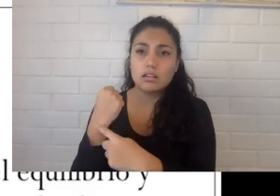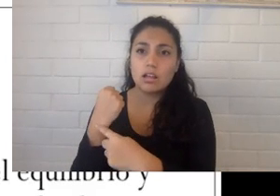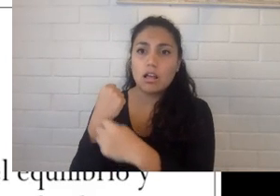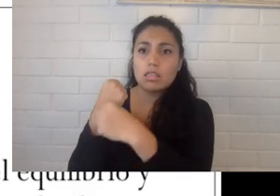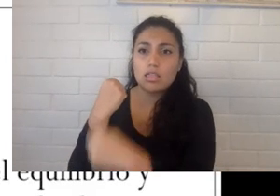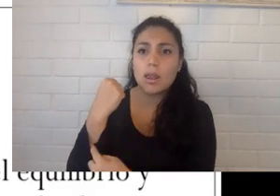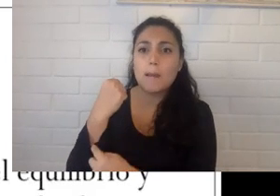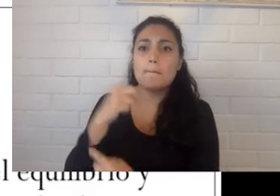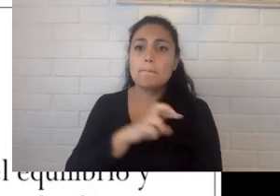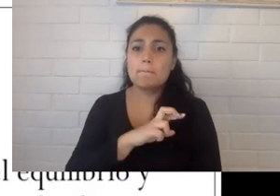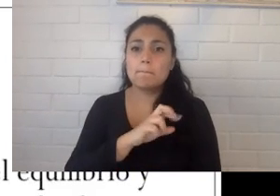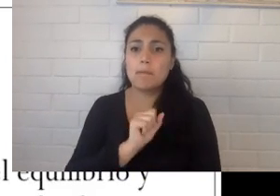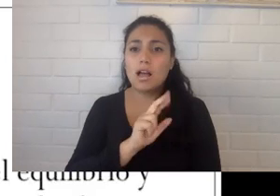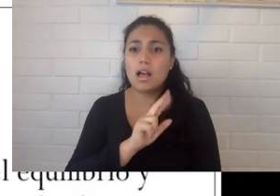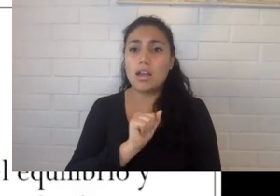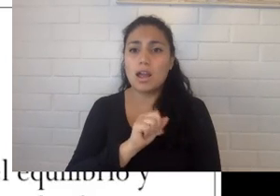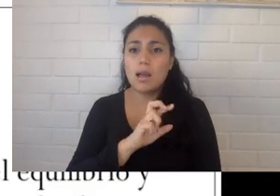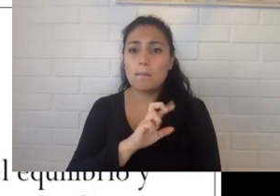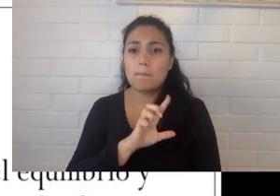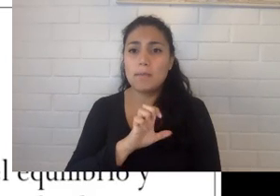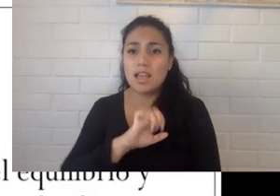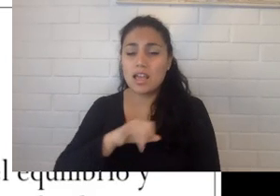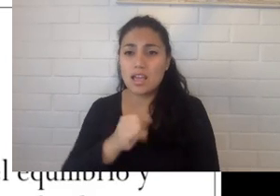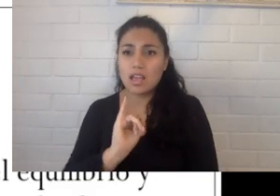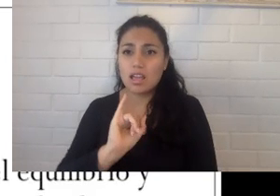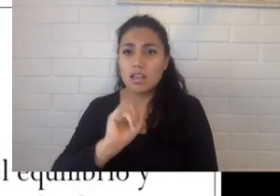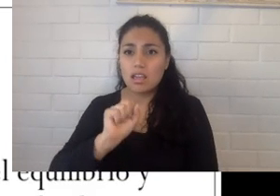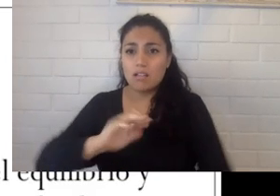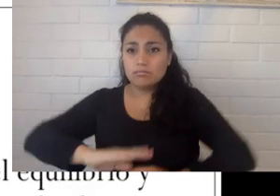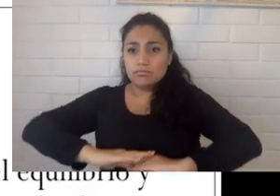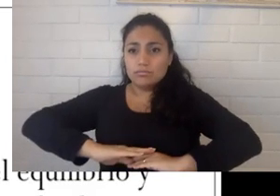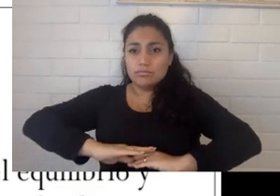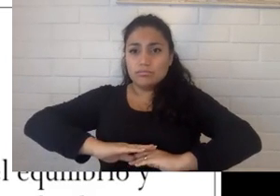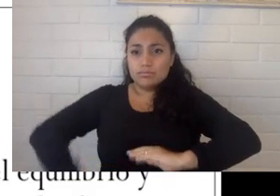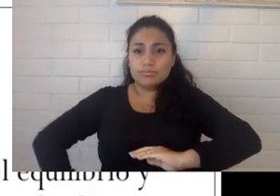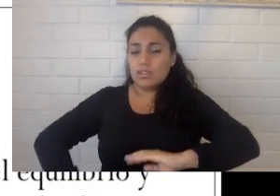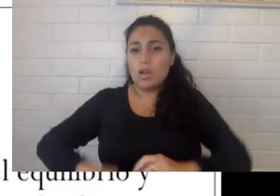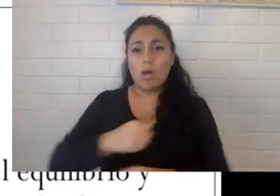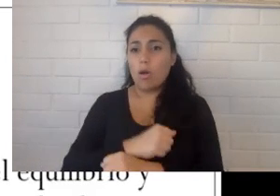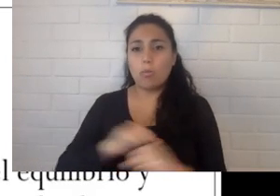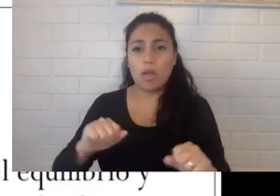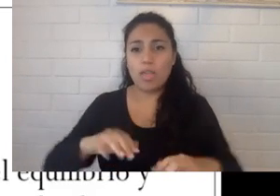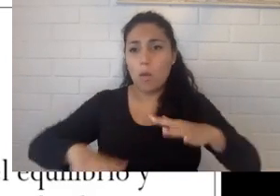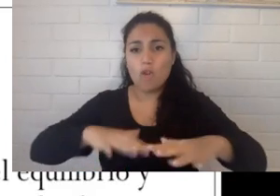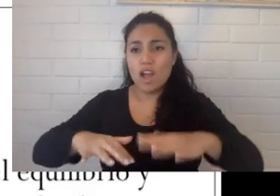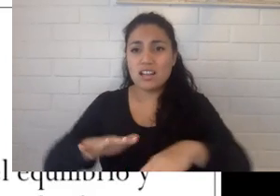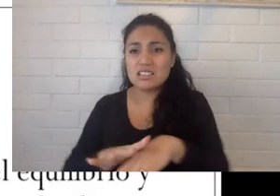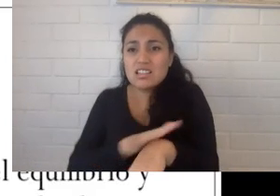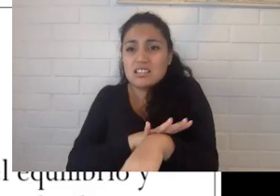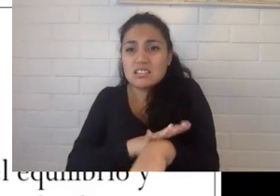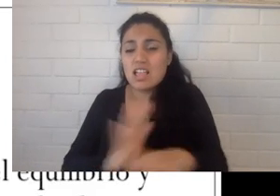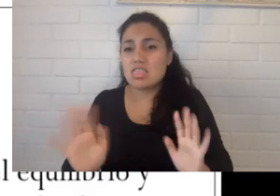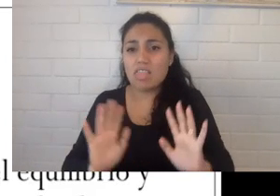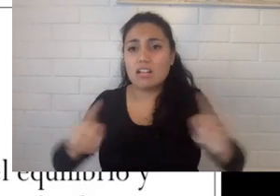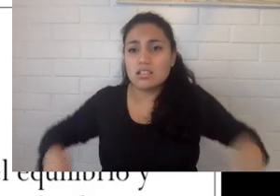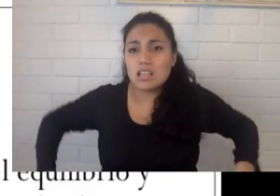esternón, ¿ya? Abajo del esternón, por este sector, hacia abajo ya no va a tener ningún tipo de movilidad ni sensibilidad. Va a tener que ocupar silla